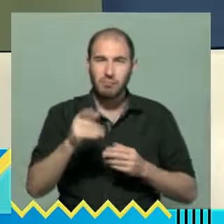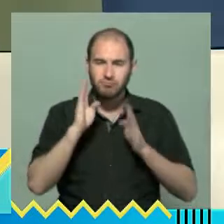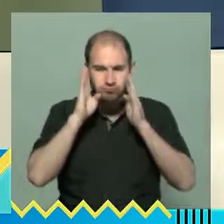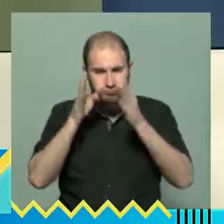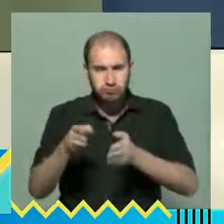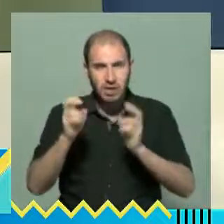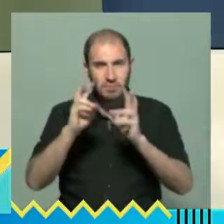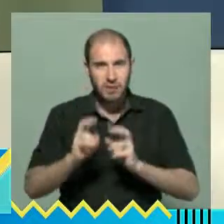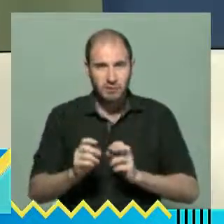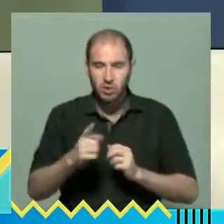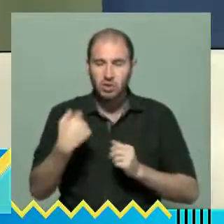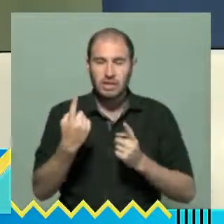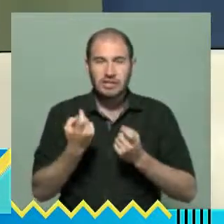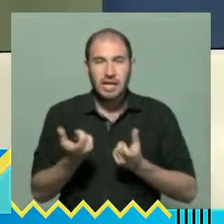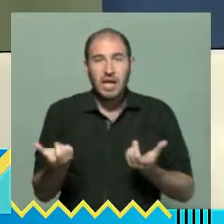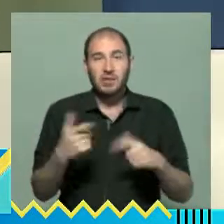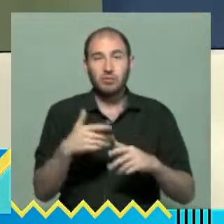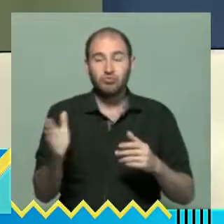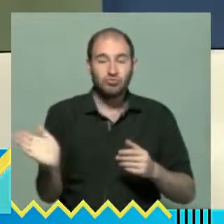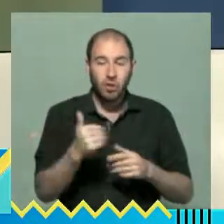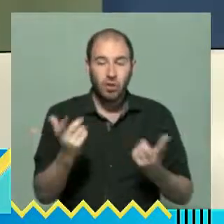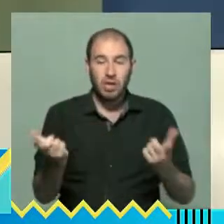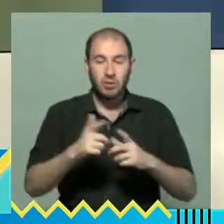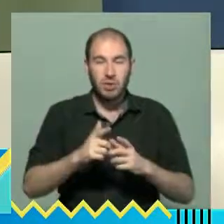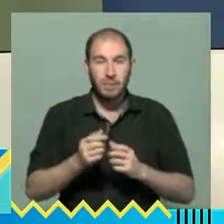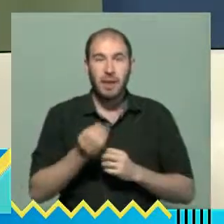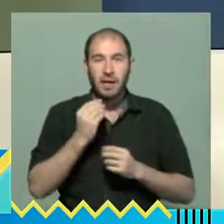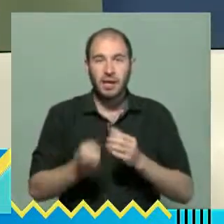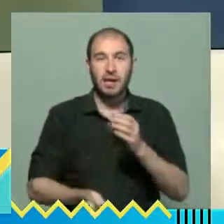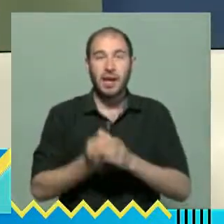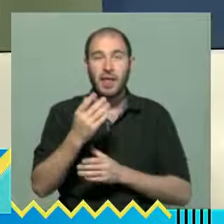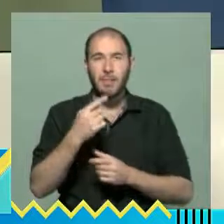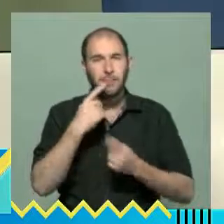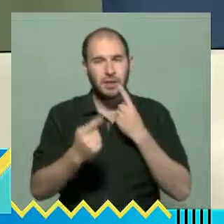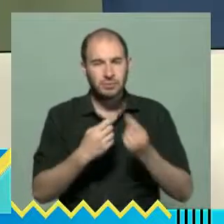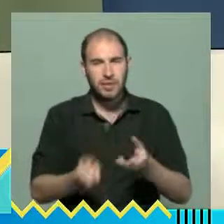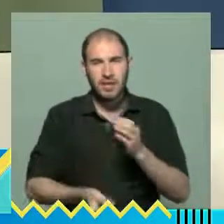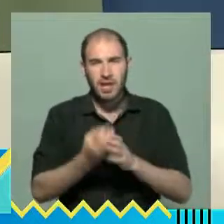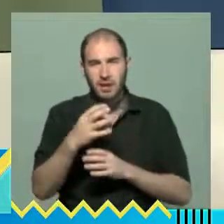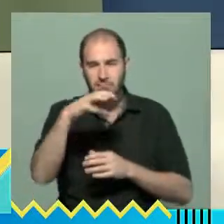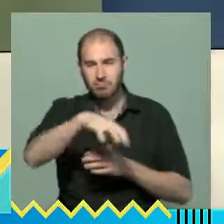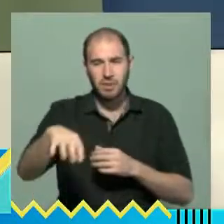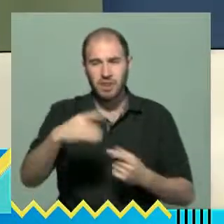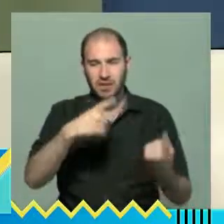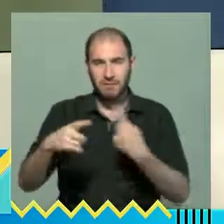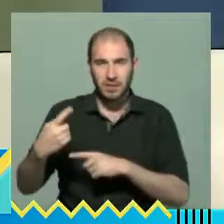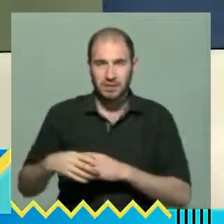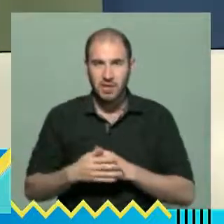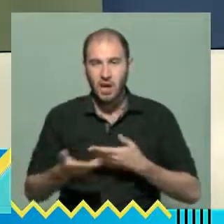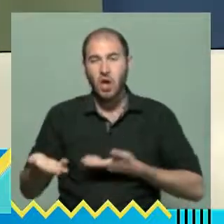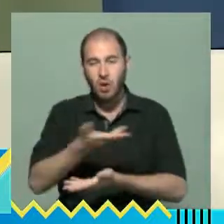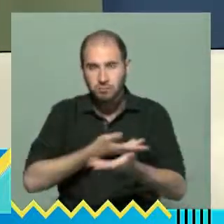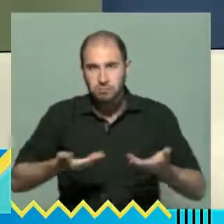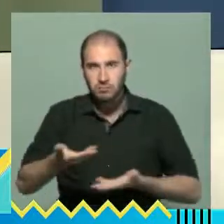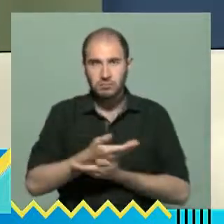abordarlo necesitamos reunirnos entre todos para generar un conjunto de preguntas desde distintos lugares, complementarias